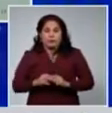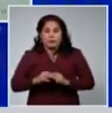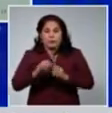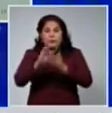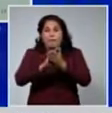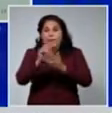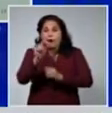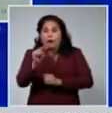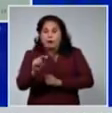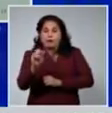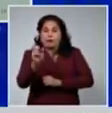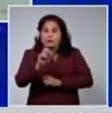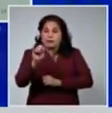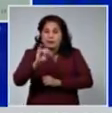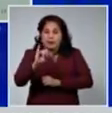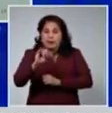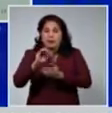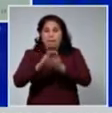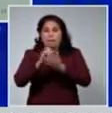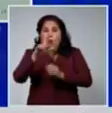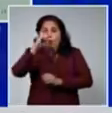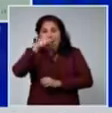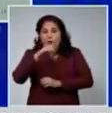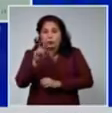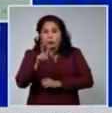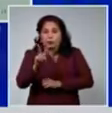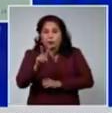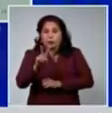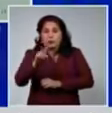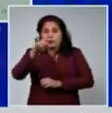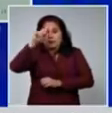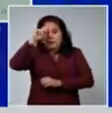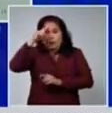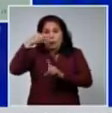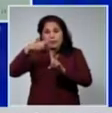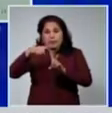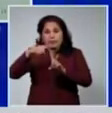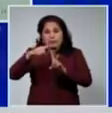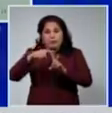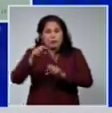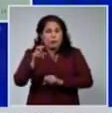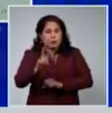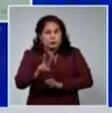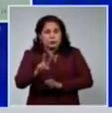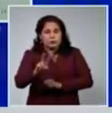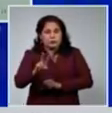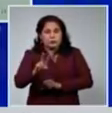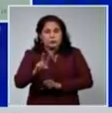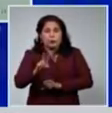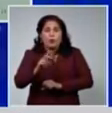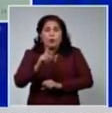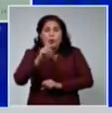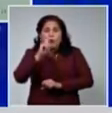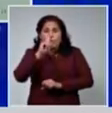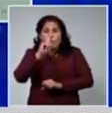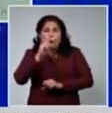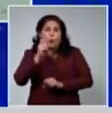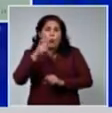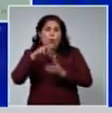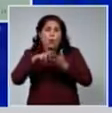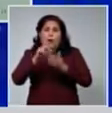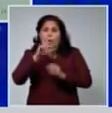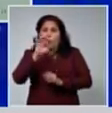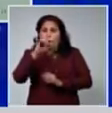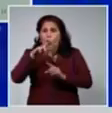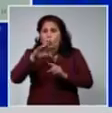6 nueva con 2 salva estábamos con dos valores en casa el puerto en el